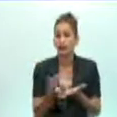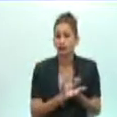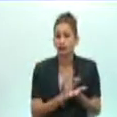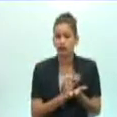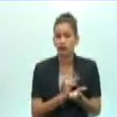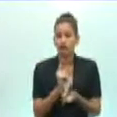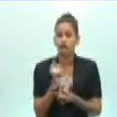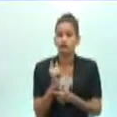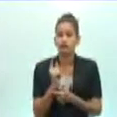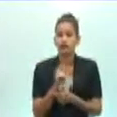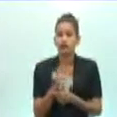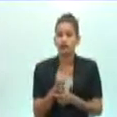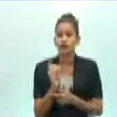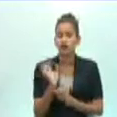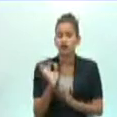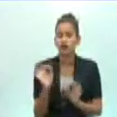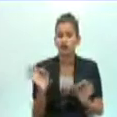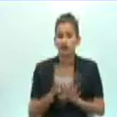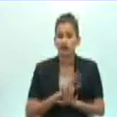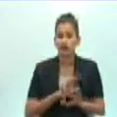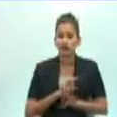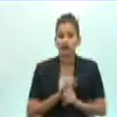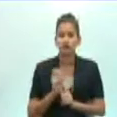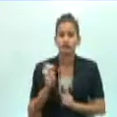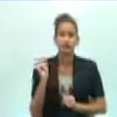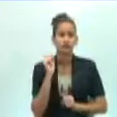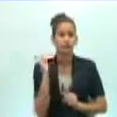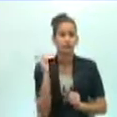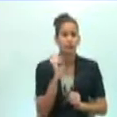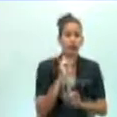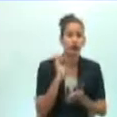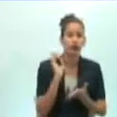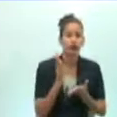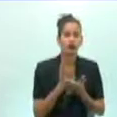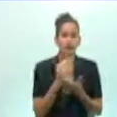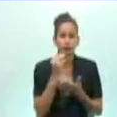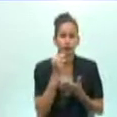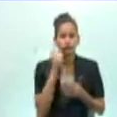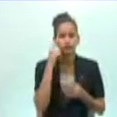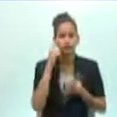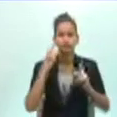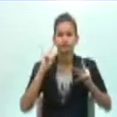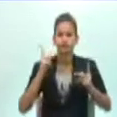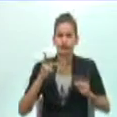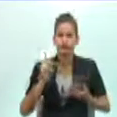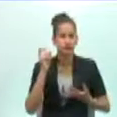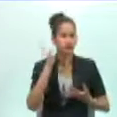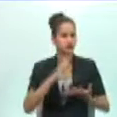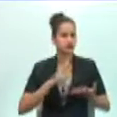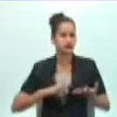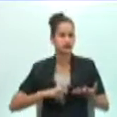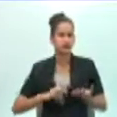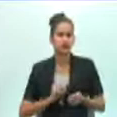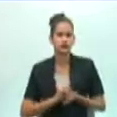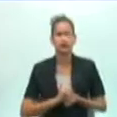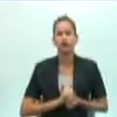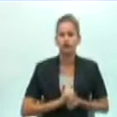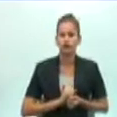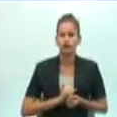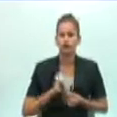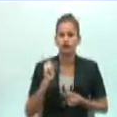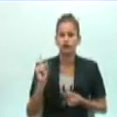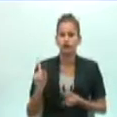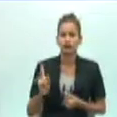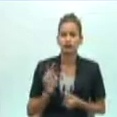una vez finalizado el mismo puedan estudiar, puedan remitirse a ellas para profundizar en los mismos. Son clases de palabras que